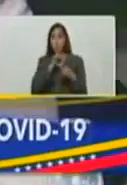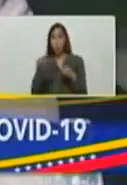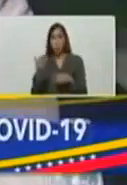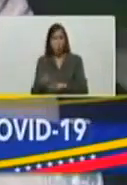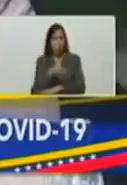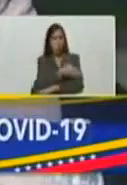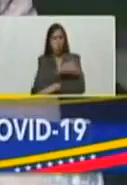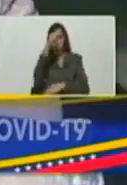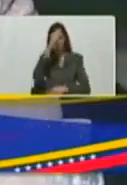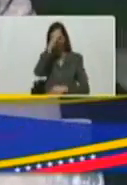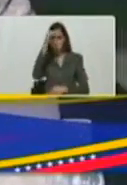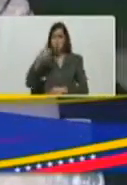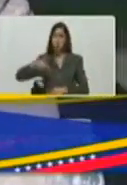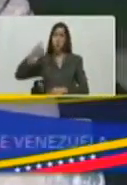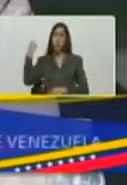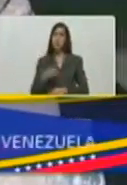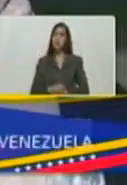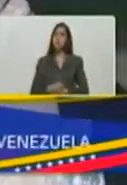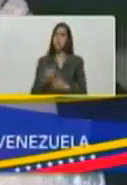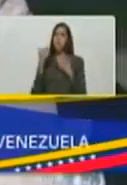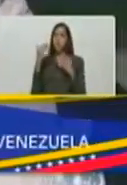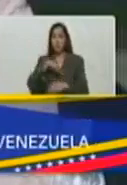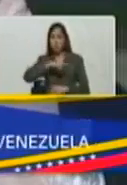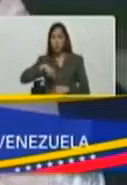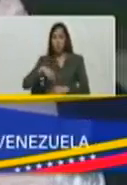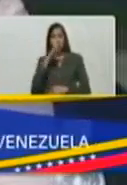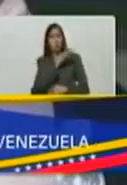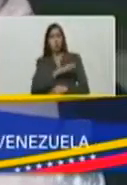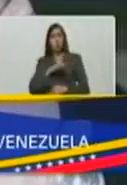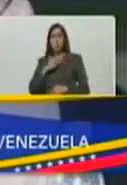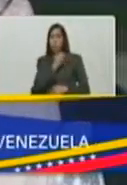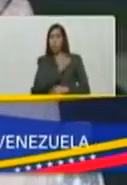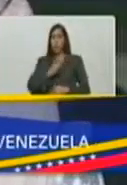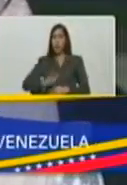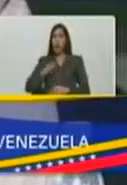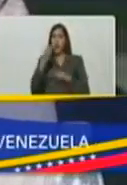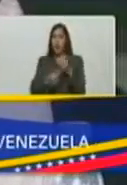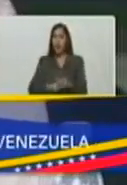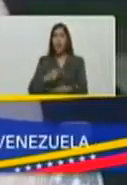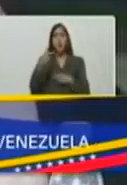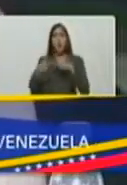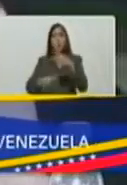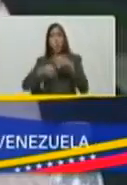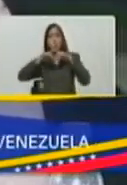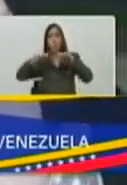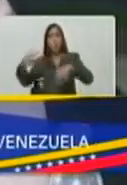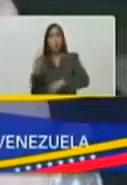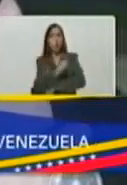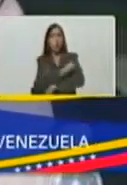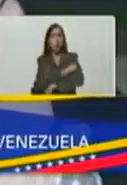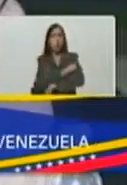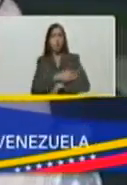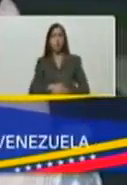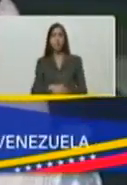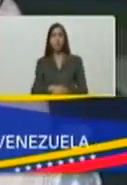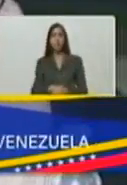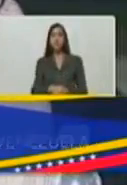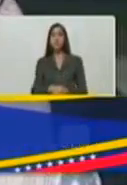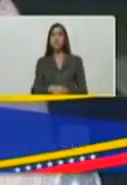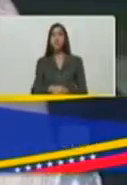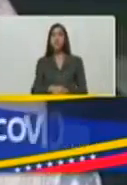domingo pasado, usted nos pidió a la Comisión Presidencial ampliar este proceso de vacunación masiva. Inmediatamente, el